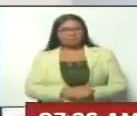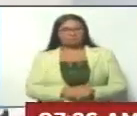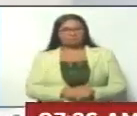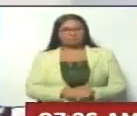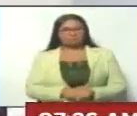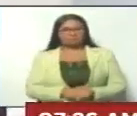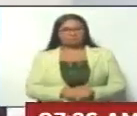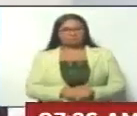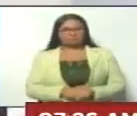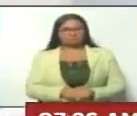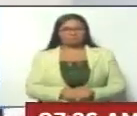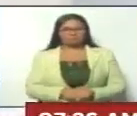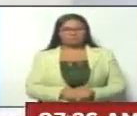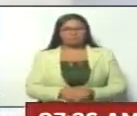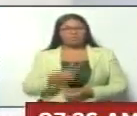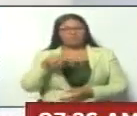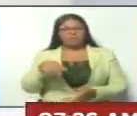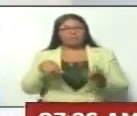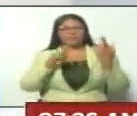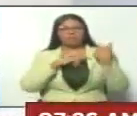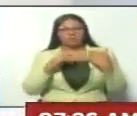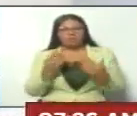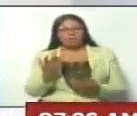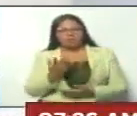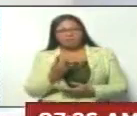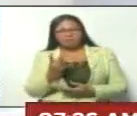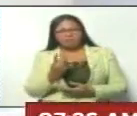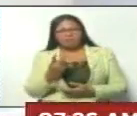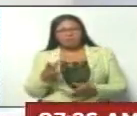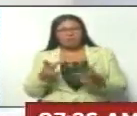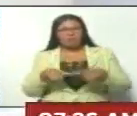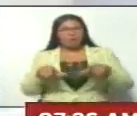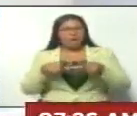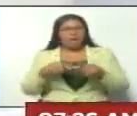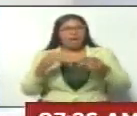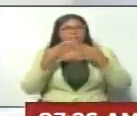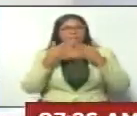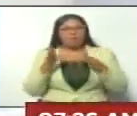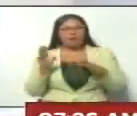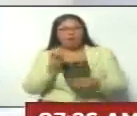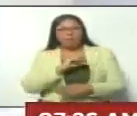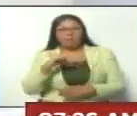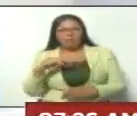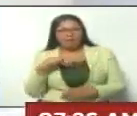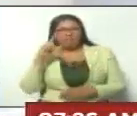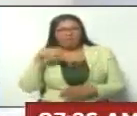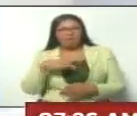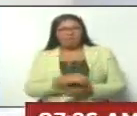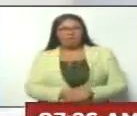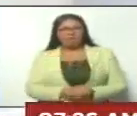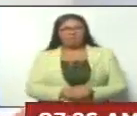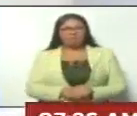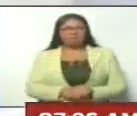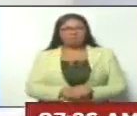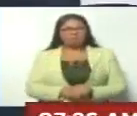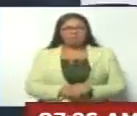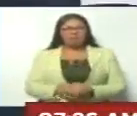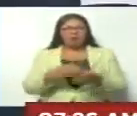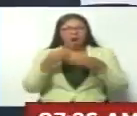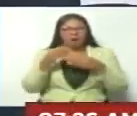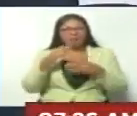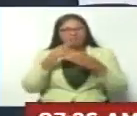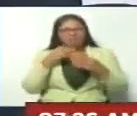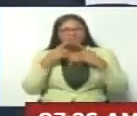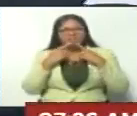también implica responsabilidad tanto para los entes públicos o privados que sean poseedores de los bienes patrimoniales. Ahora,